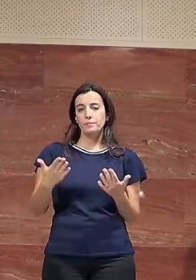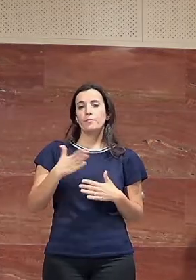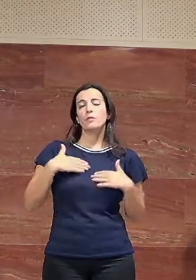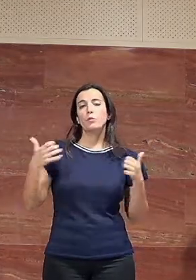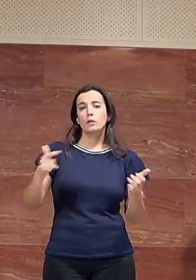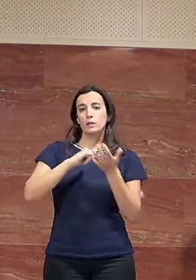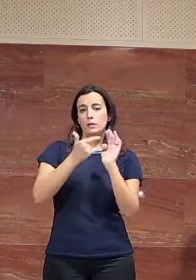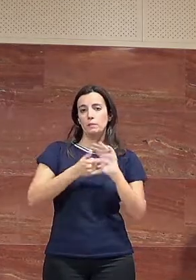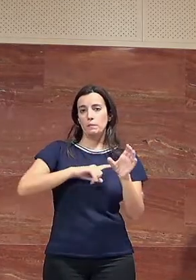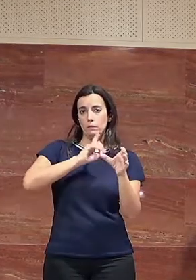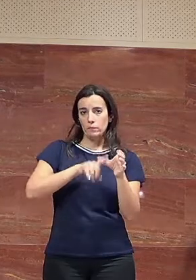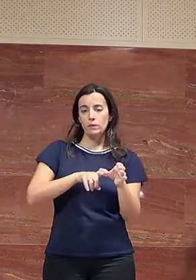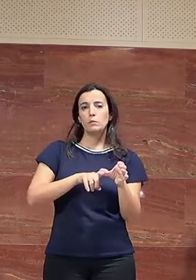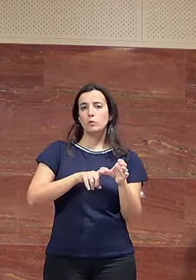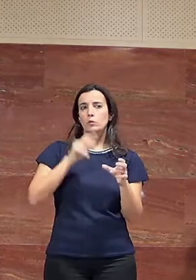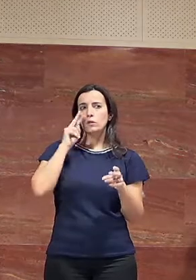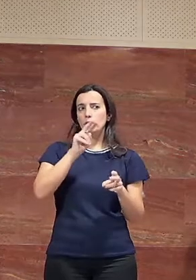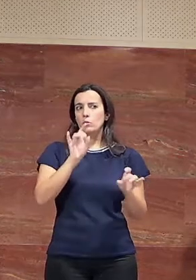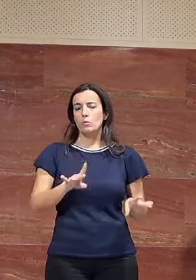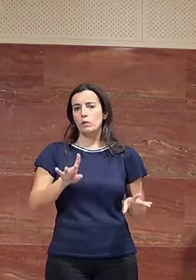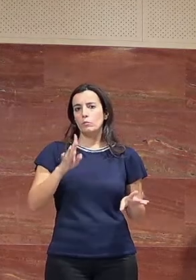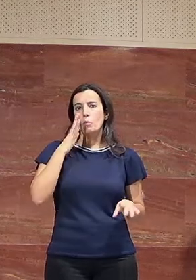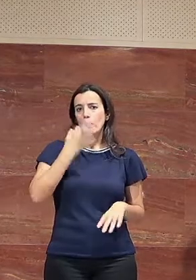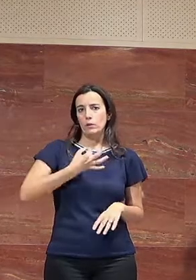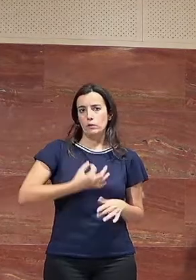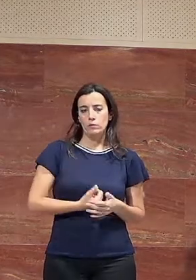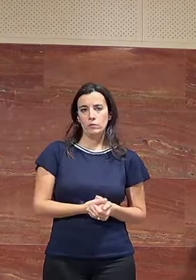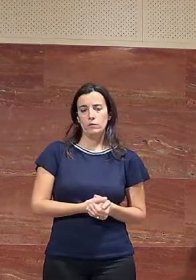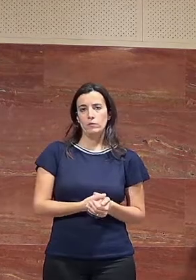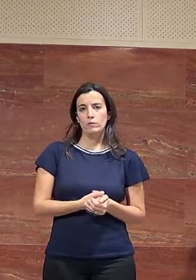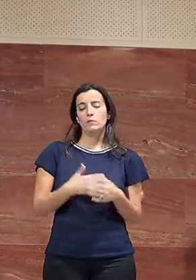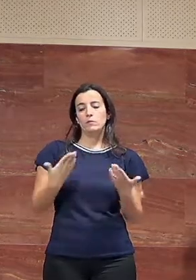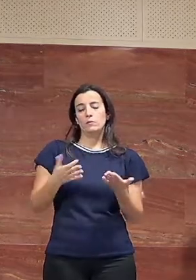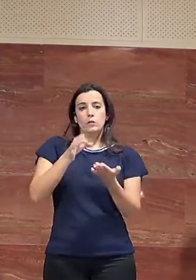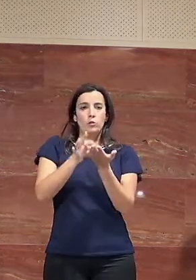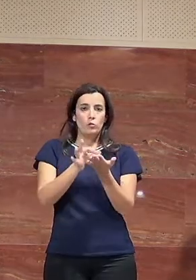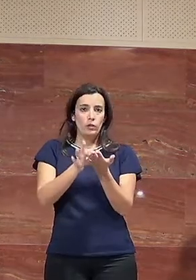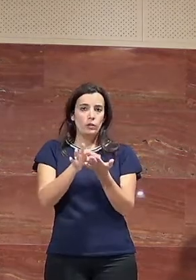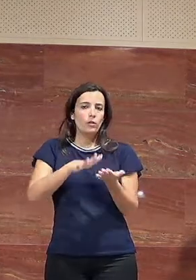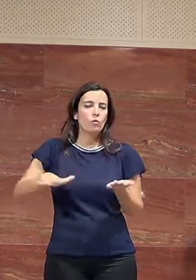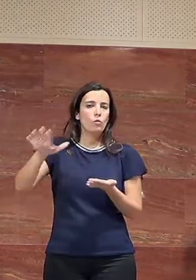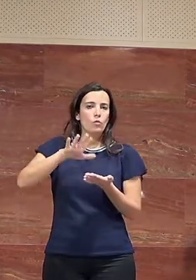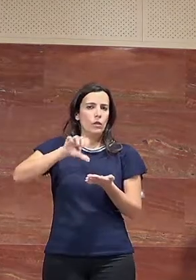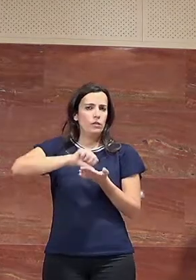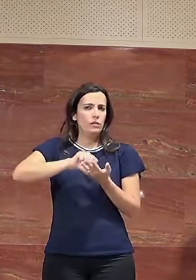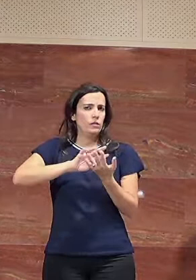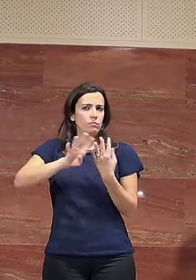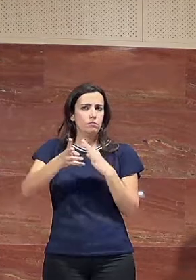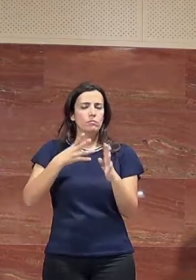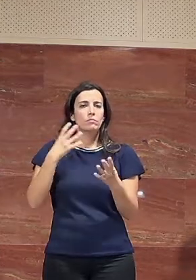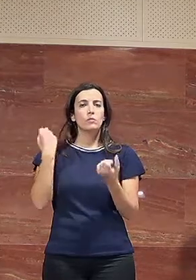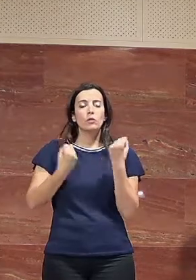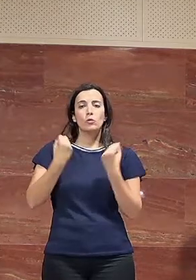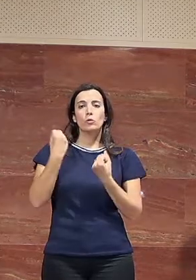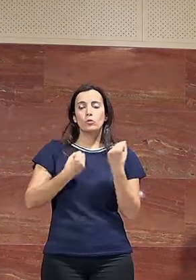sistema participativo se vea como un peligro. Ya te digo, en esa ciudad, en esa zona céntrica, si aparca un coche, llega la